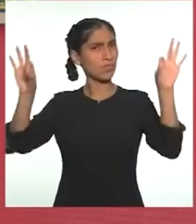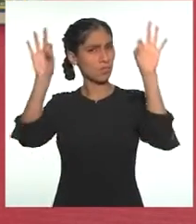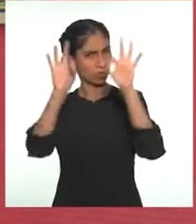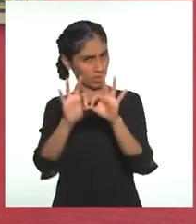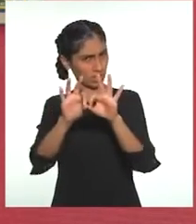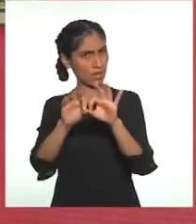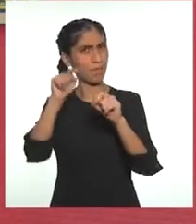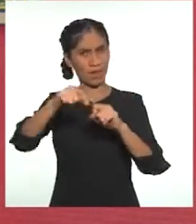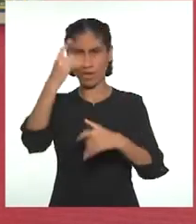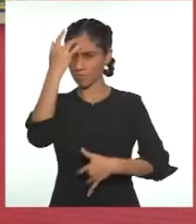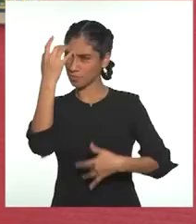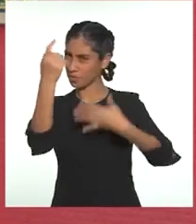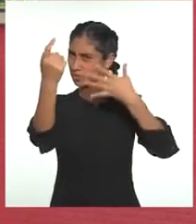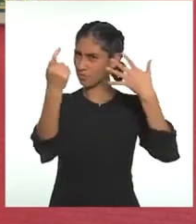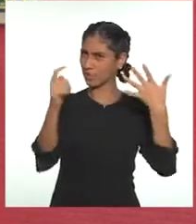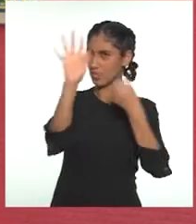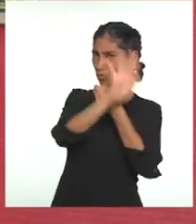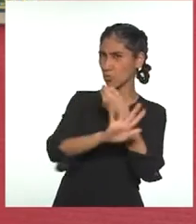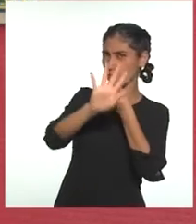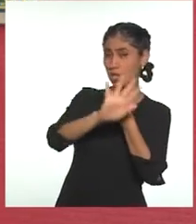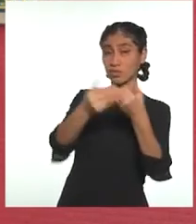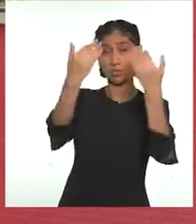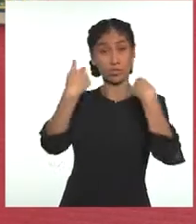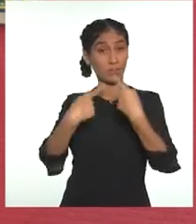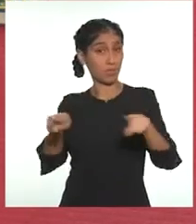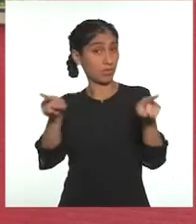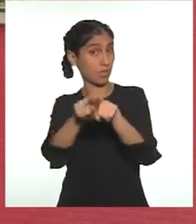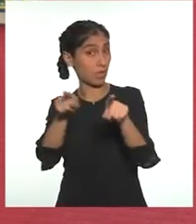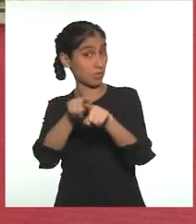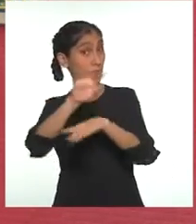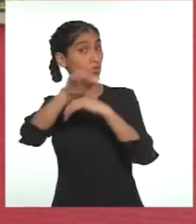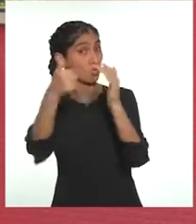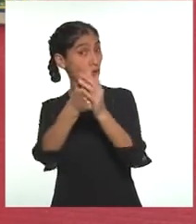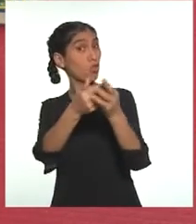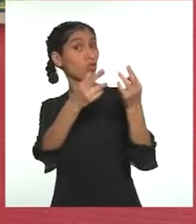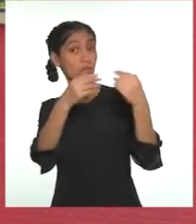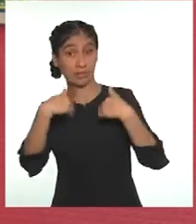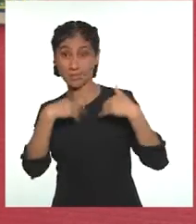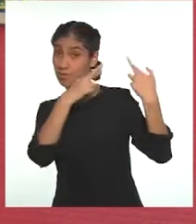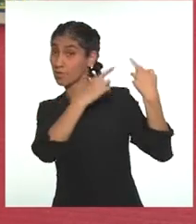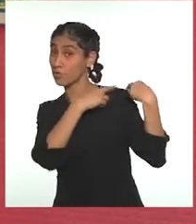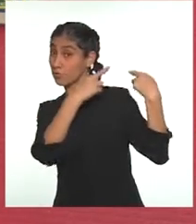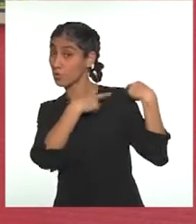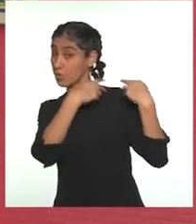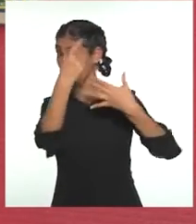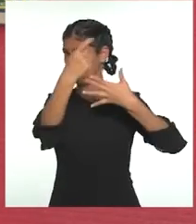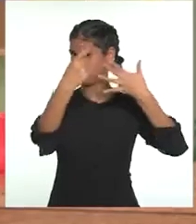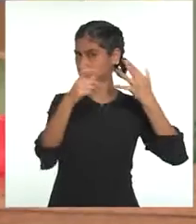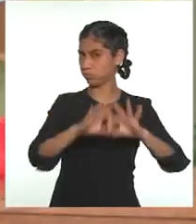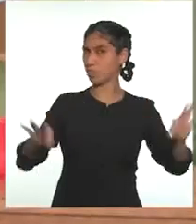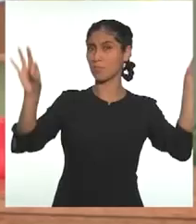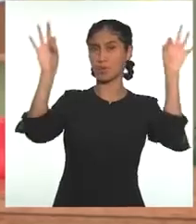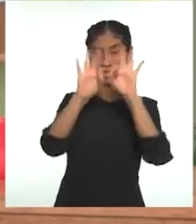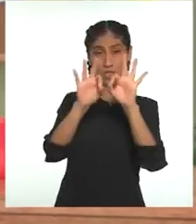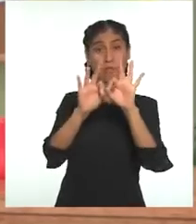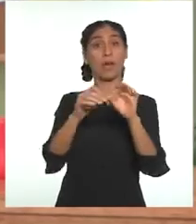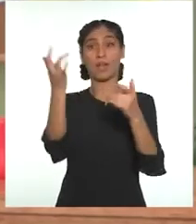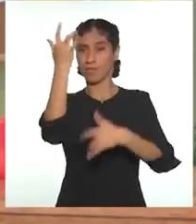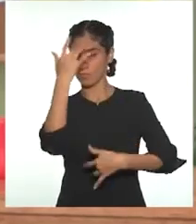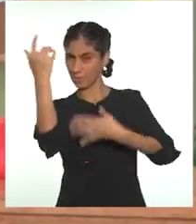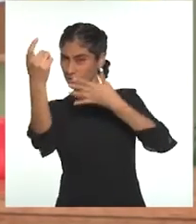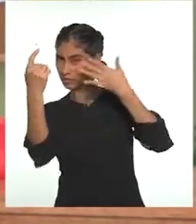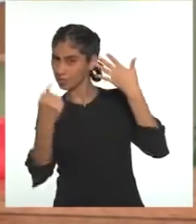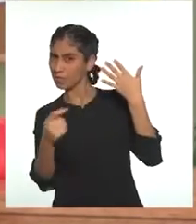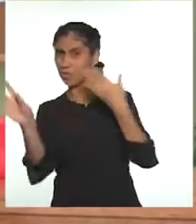pandemia, pero también todos tenemos un rol muy importante y activo para prevenir y evitar proliferar la pandemia. Qué